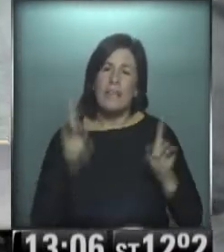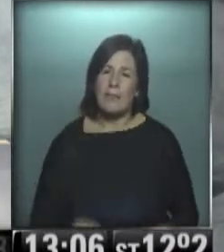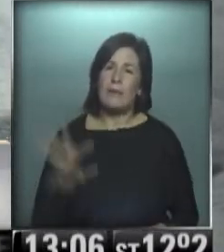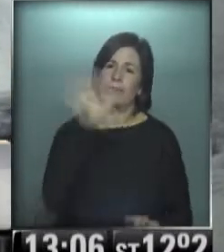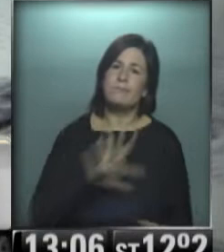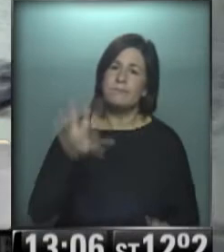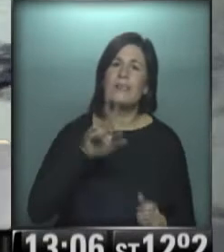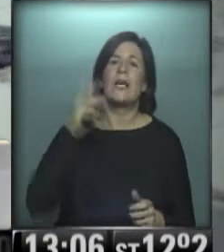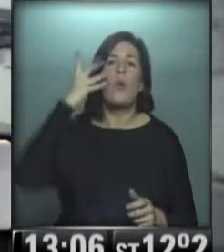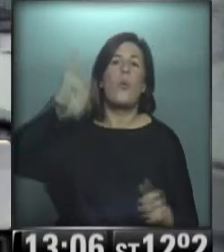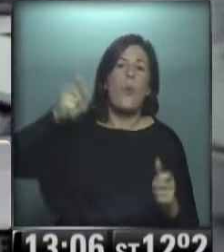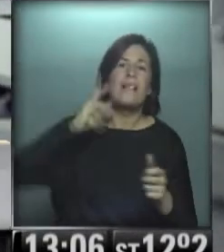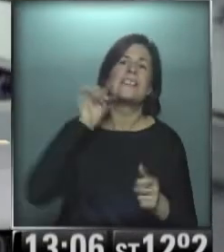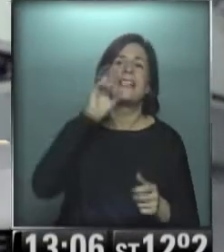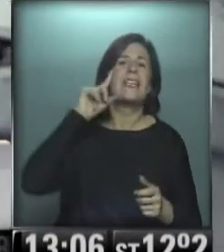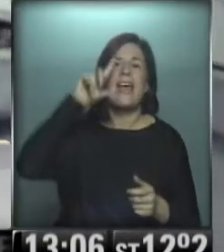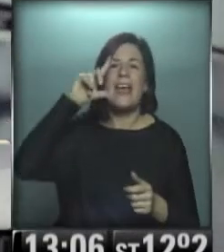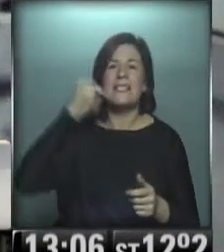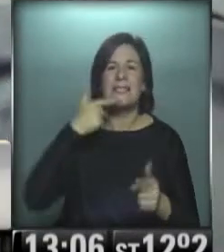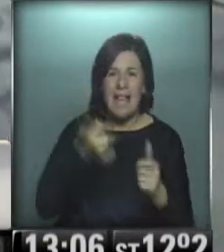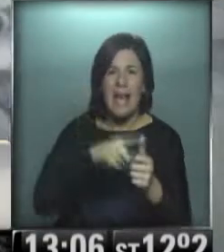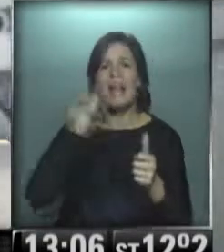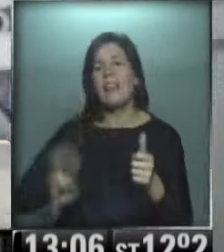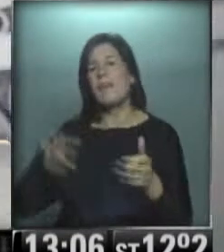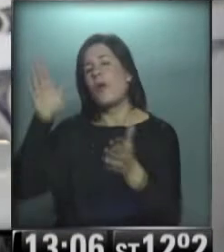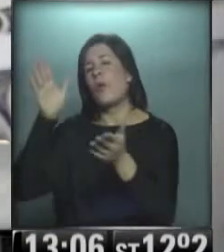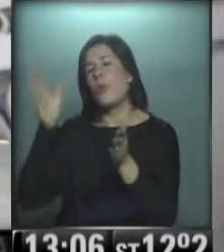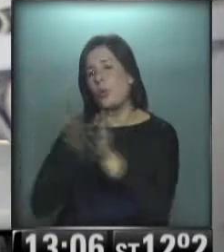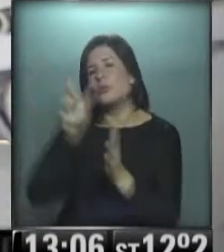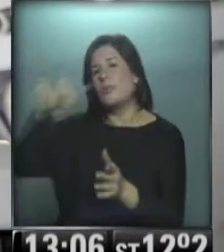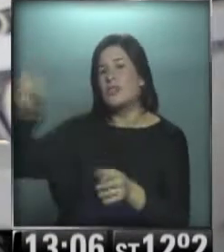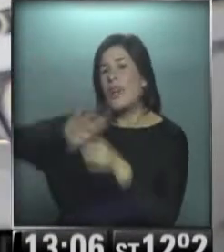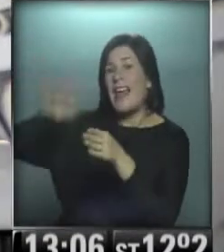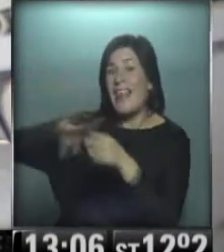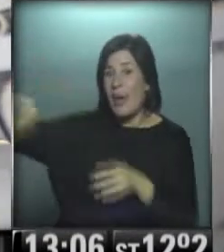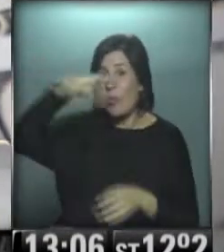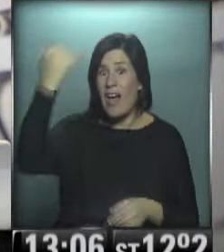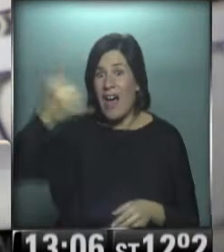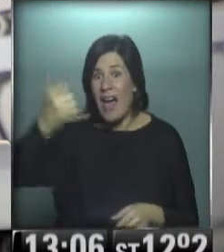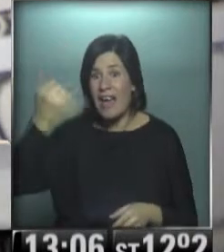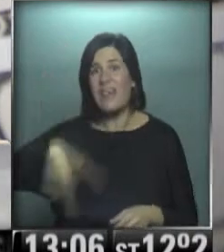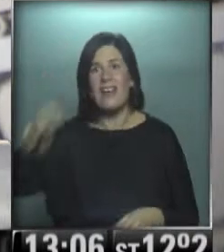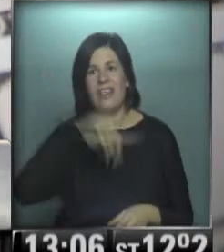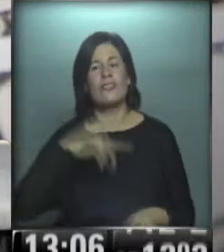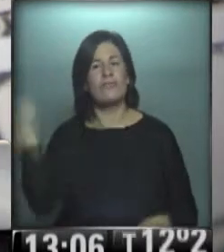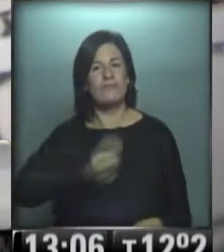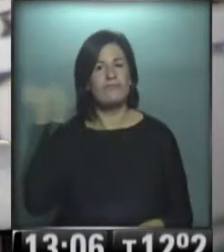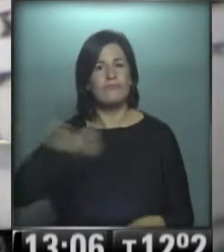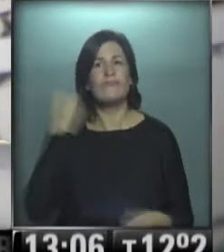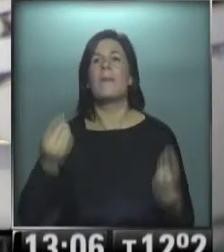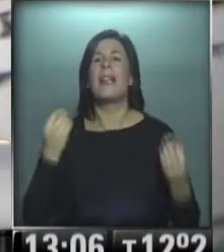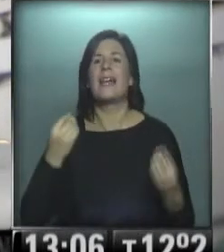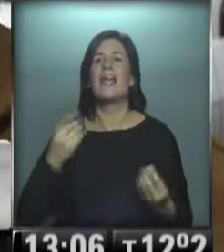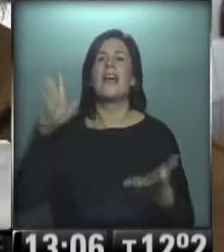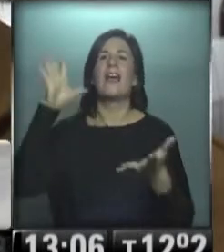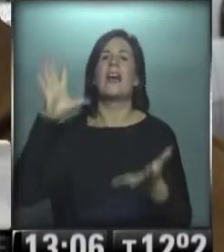arreglado con los fondos buitre, estén buscando esa cesación de pagos técnica porque los fondos hayan comprado seguros contra default de la